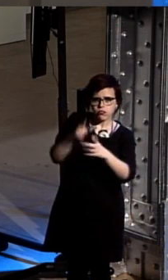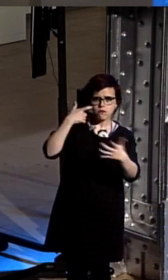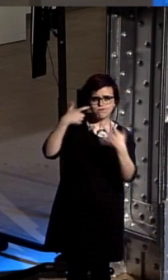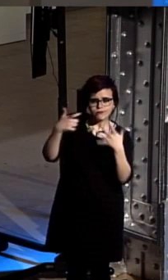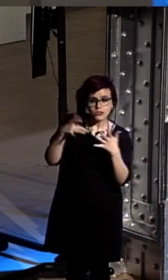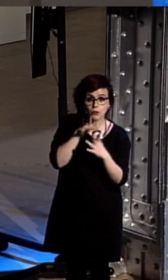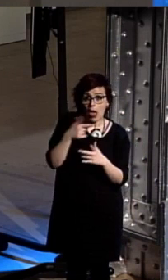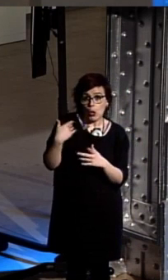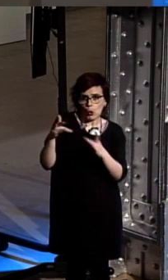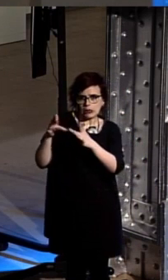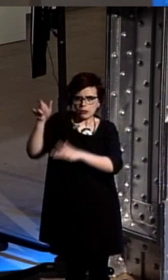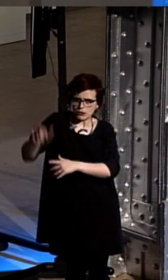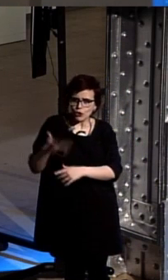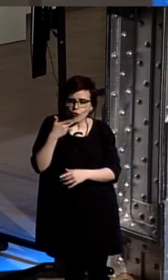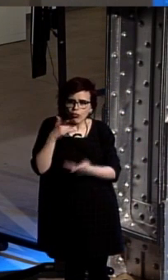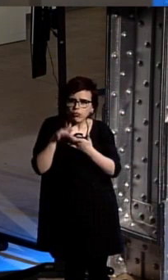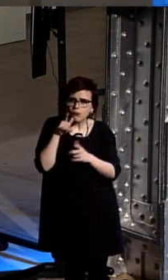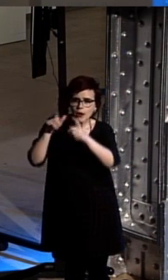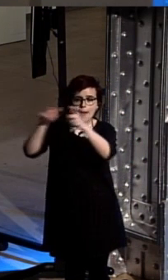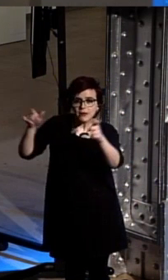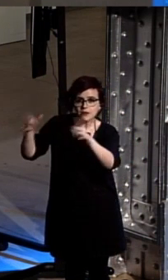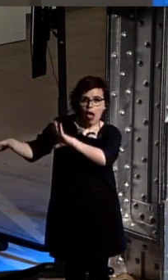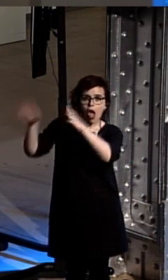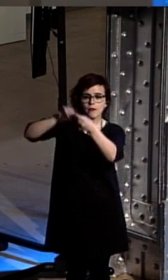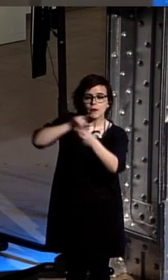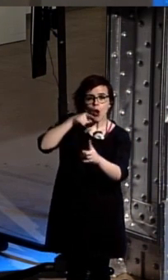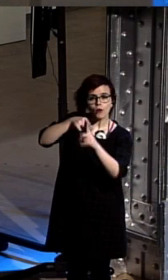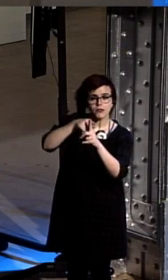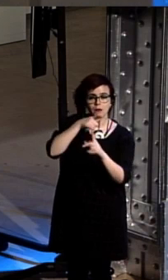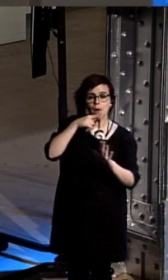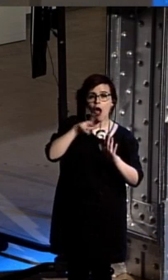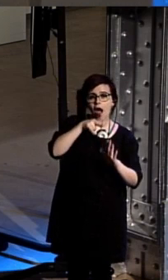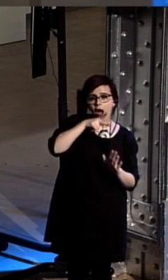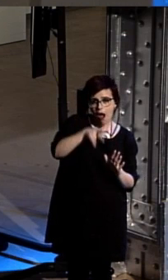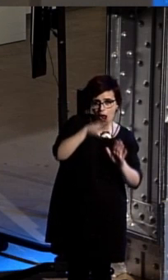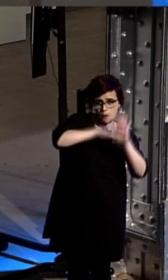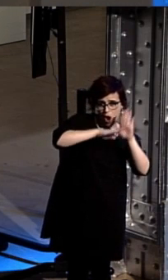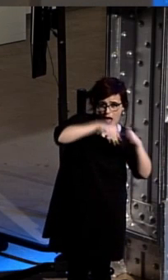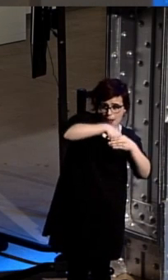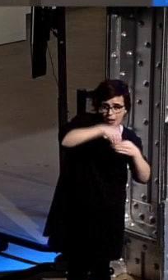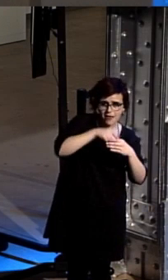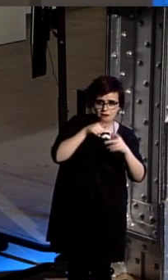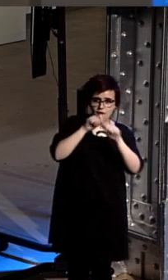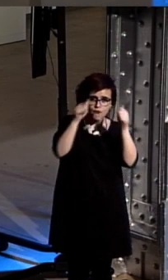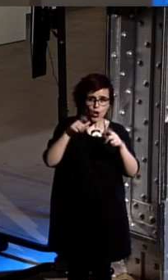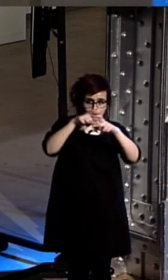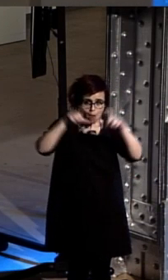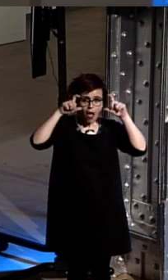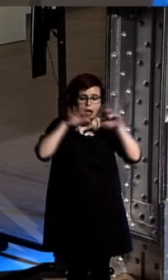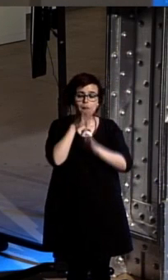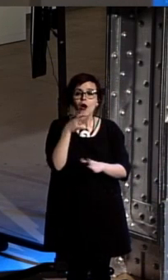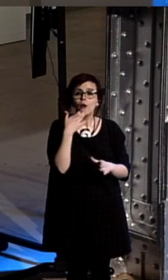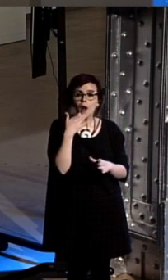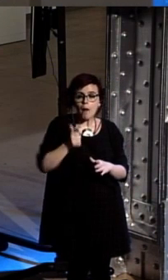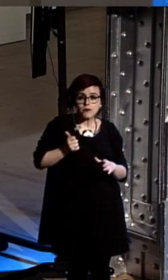hace poco ha montado una empresa para adaptar el hardware y el software de las Google Glasses para ayudar a pacientes autistas